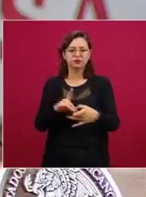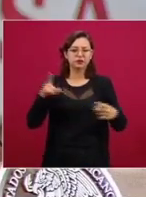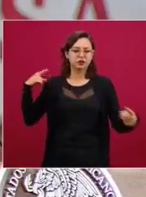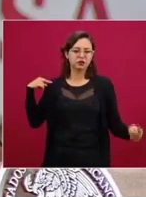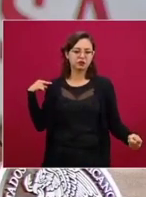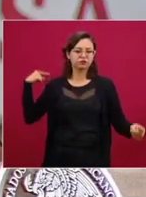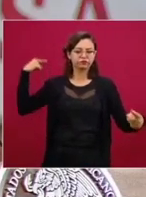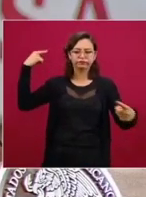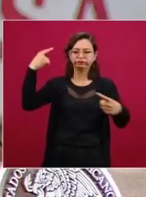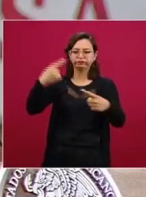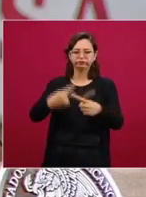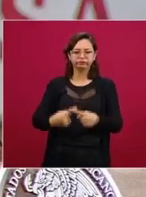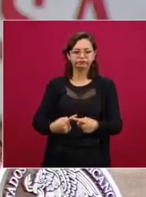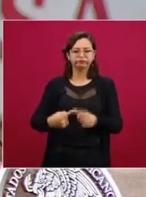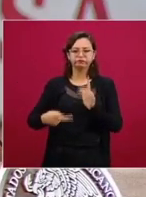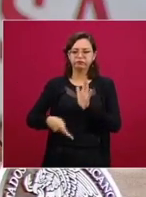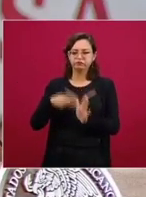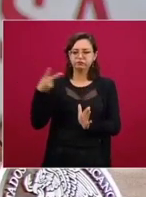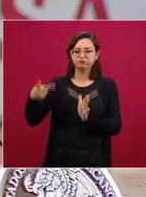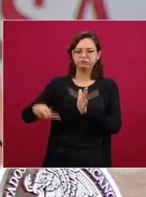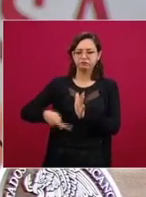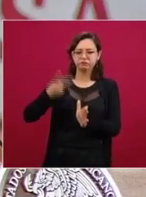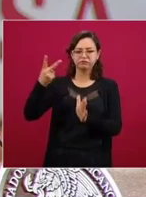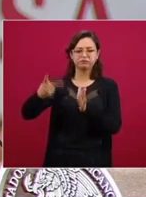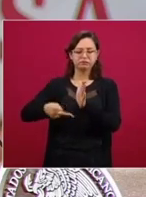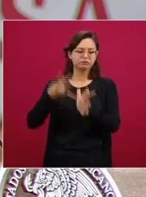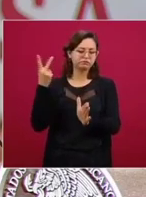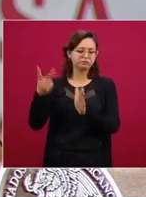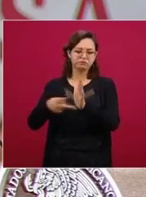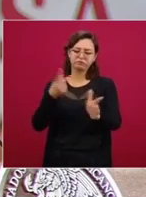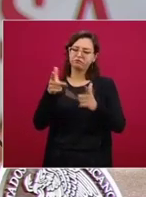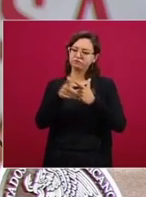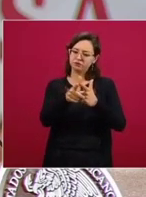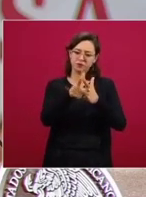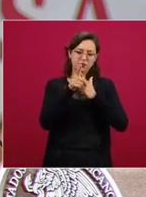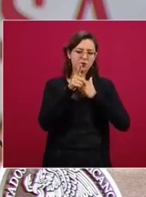venido expresándose en este tiempo.